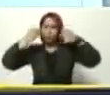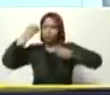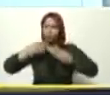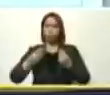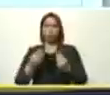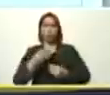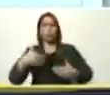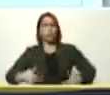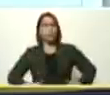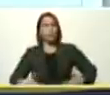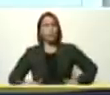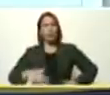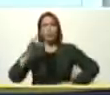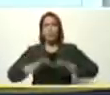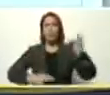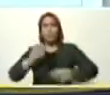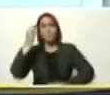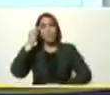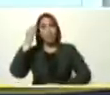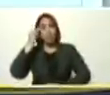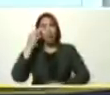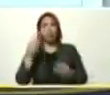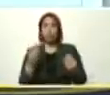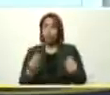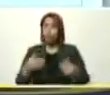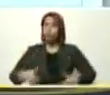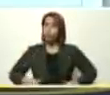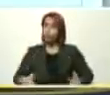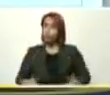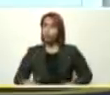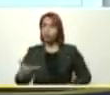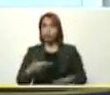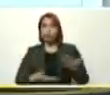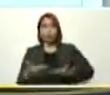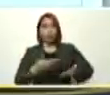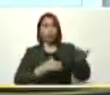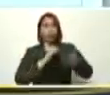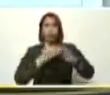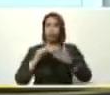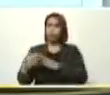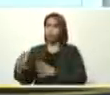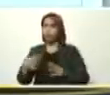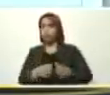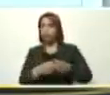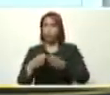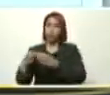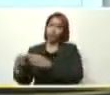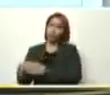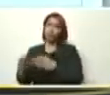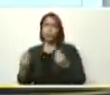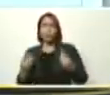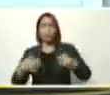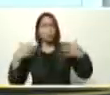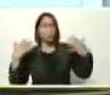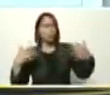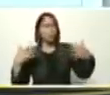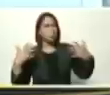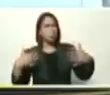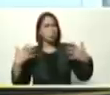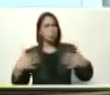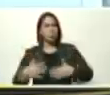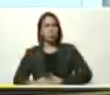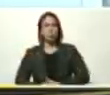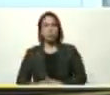esfuerzo físico, mental, con mucho esfuerzo colectivo, pan, pan, pan, pan,